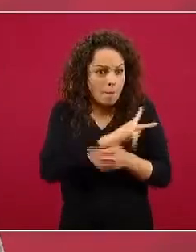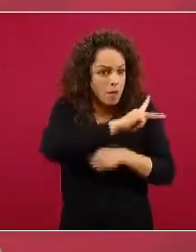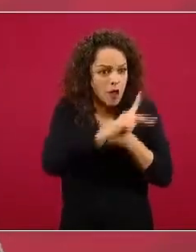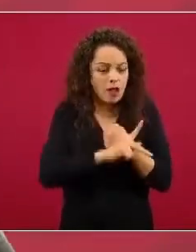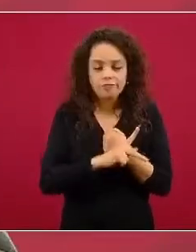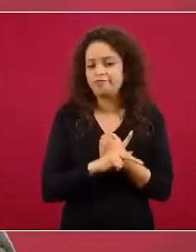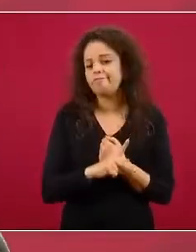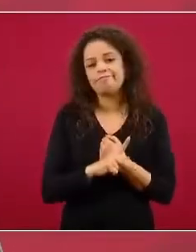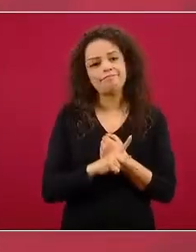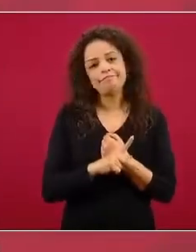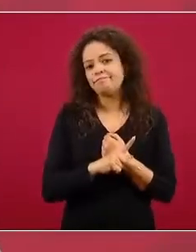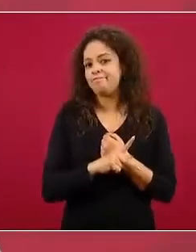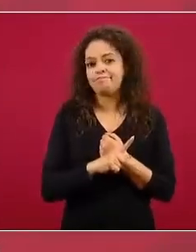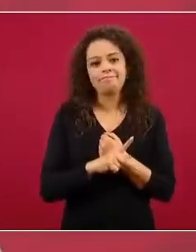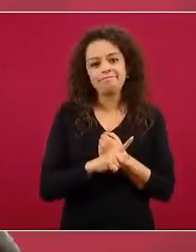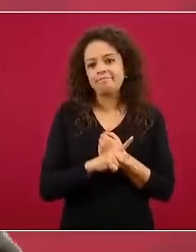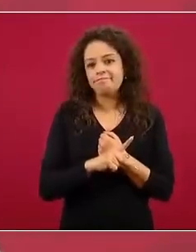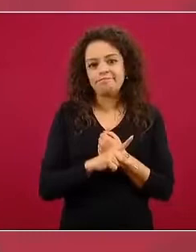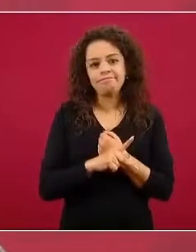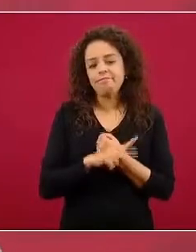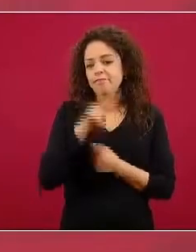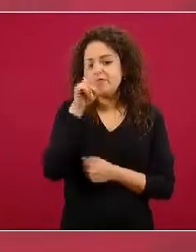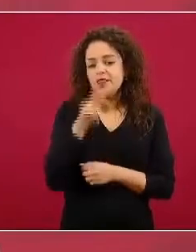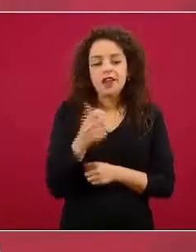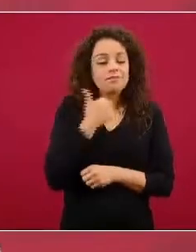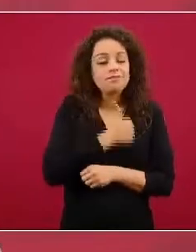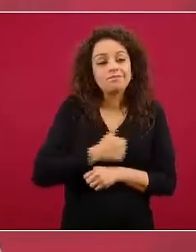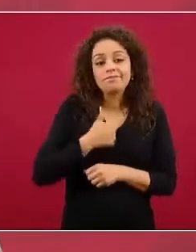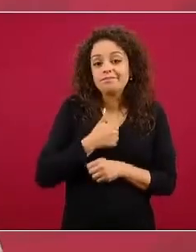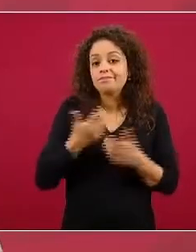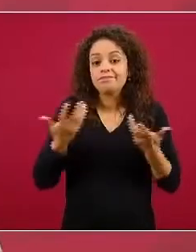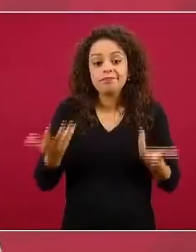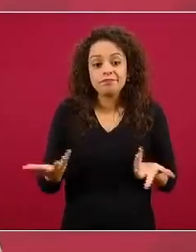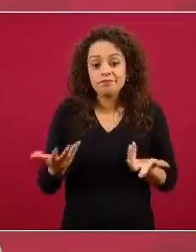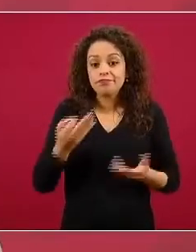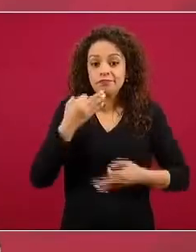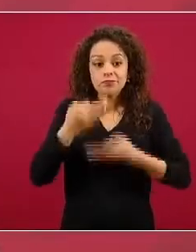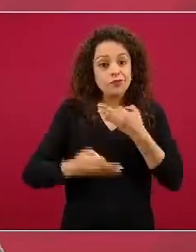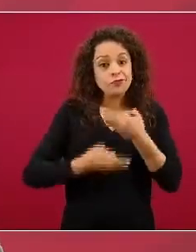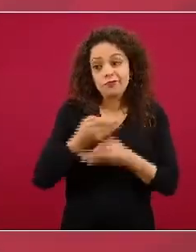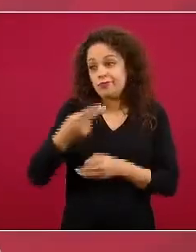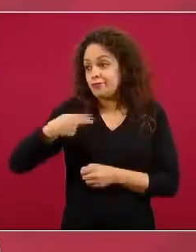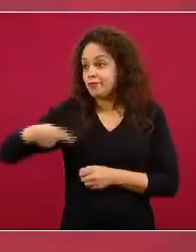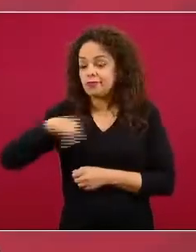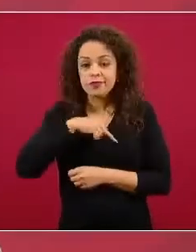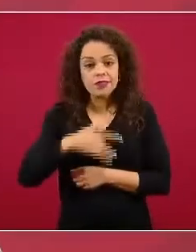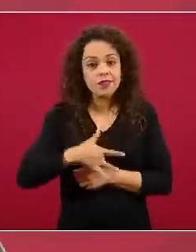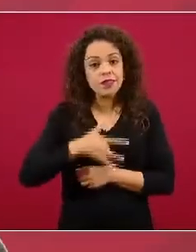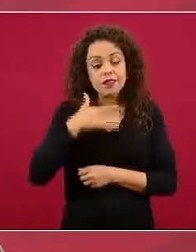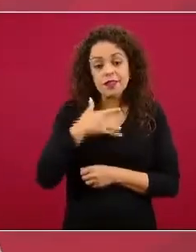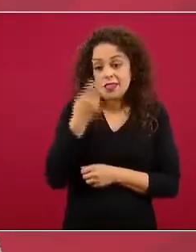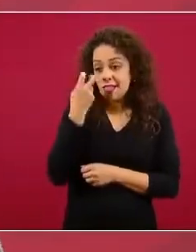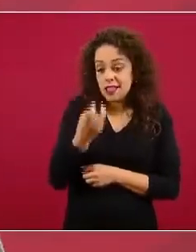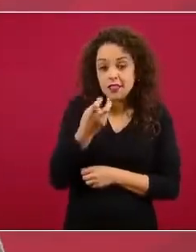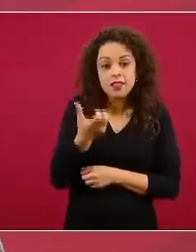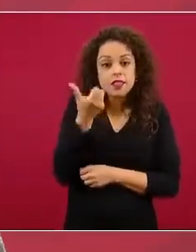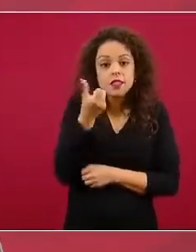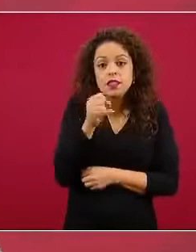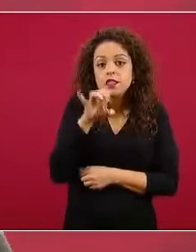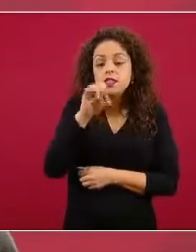Desafortunadamente, contrario a lo que se desea en lo más profundo de todos nosotros, es un fenómeno